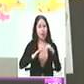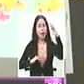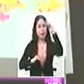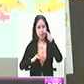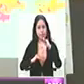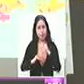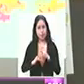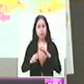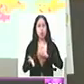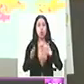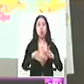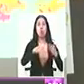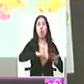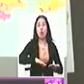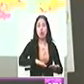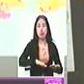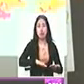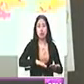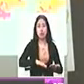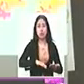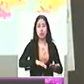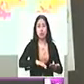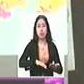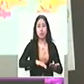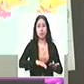los decesos, sea